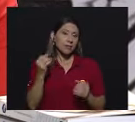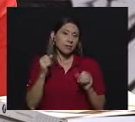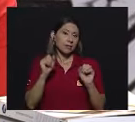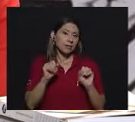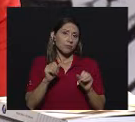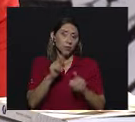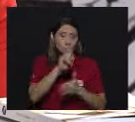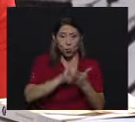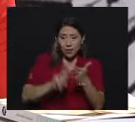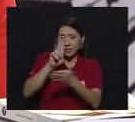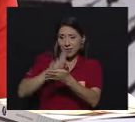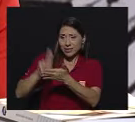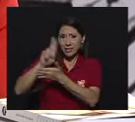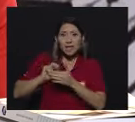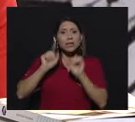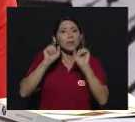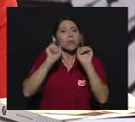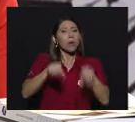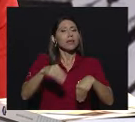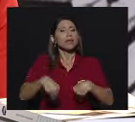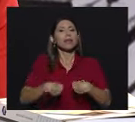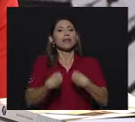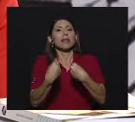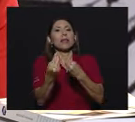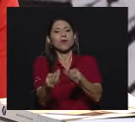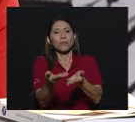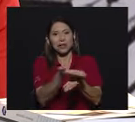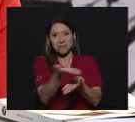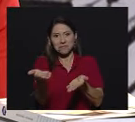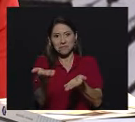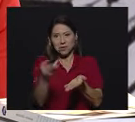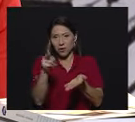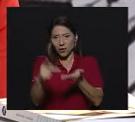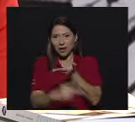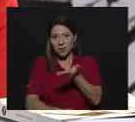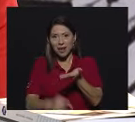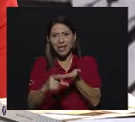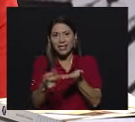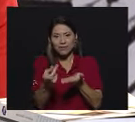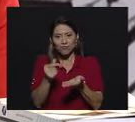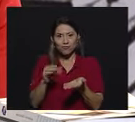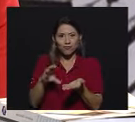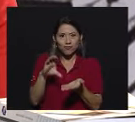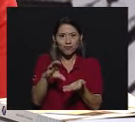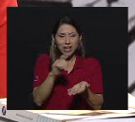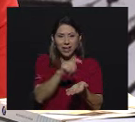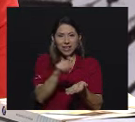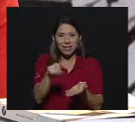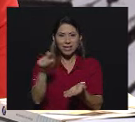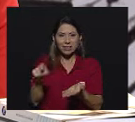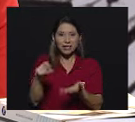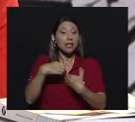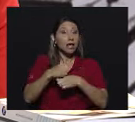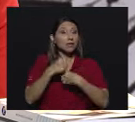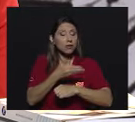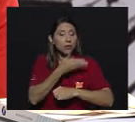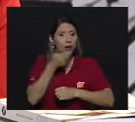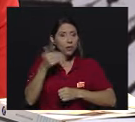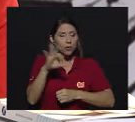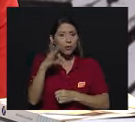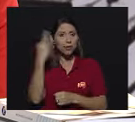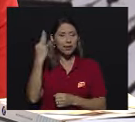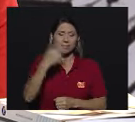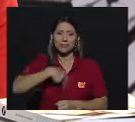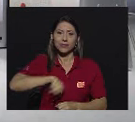manera, devolver las universidades mucho de lo que el país invierte en ellas y bueno, y hacerlo de la mejor manera, que es